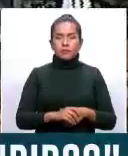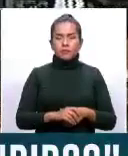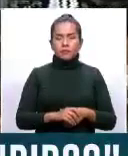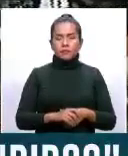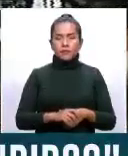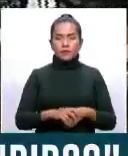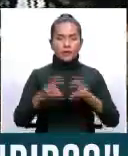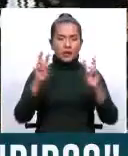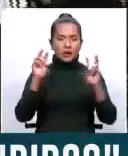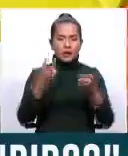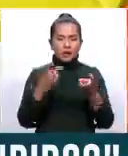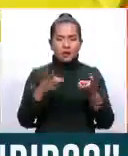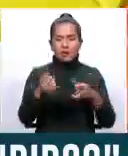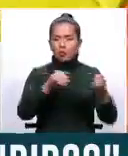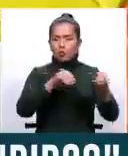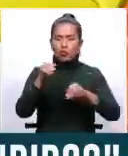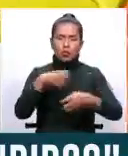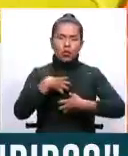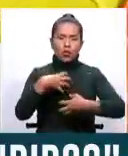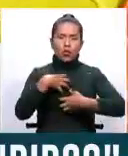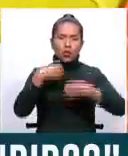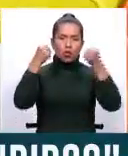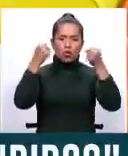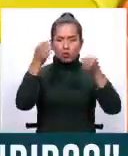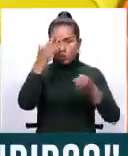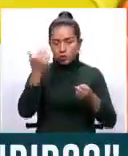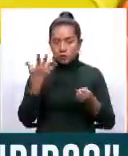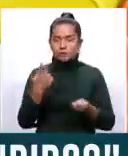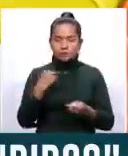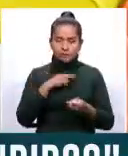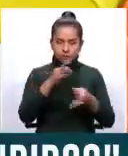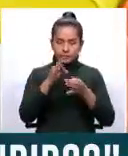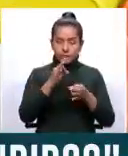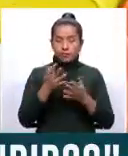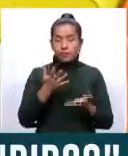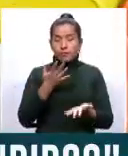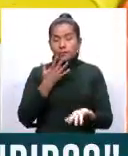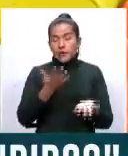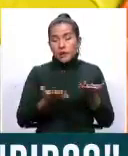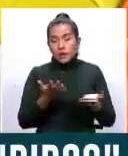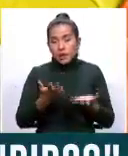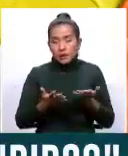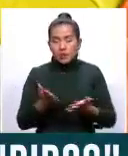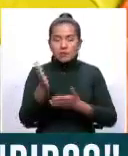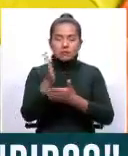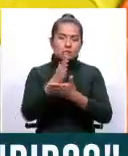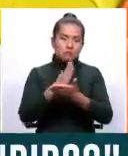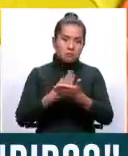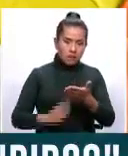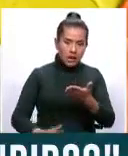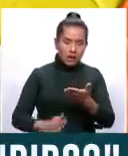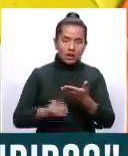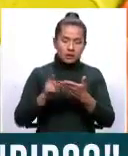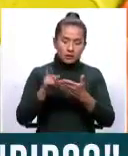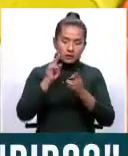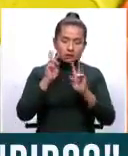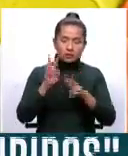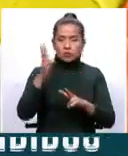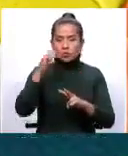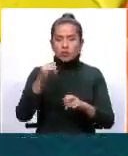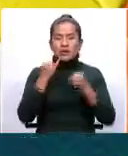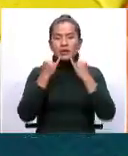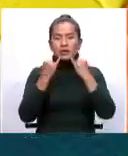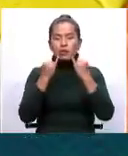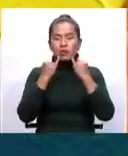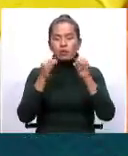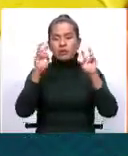el tema de la movilización? Yo creo que puede que tenga parte que ver con que la información